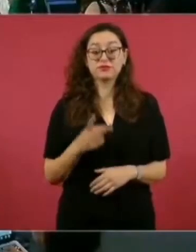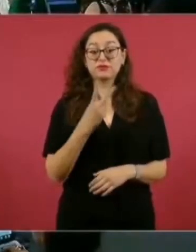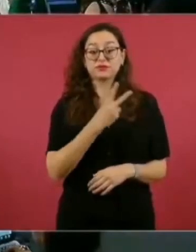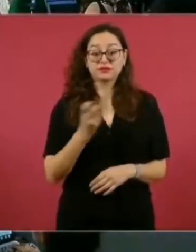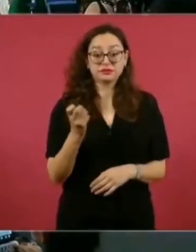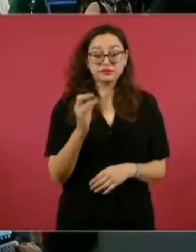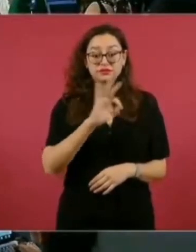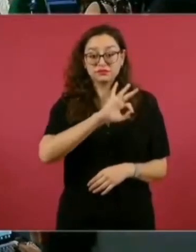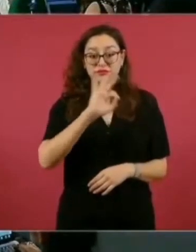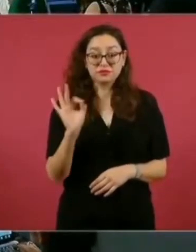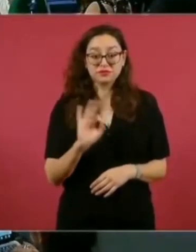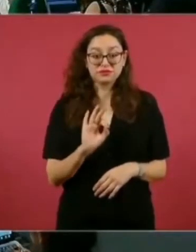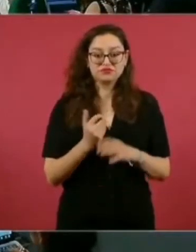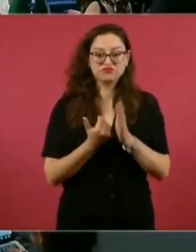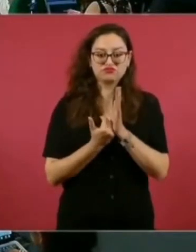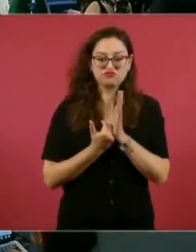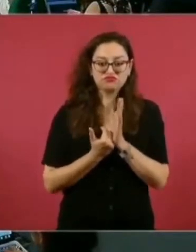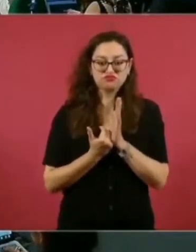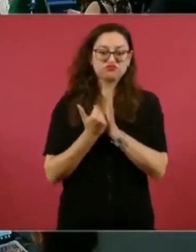200%,